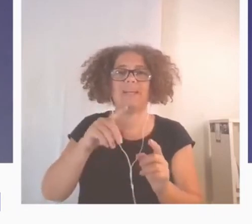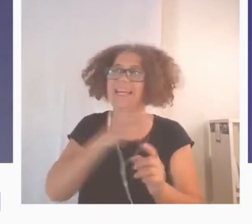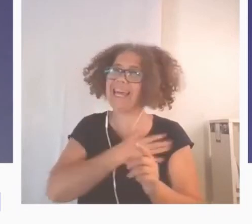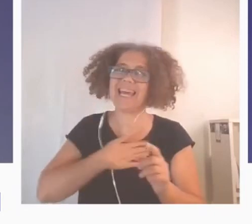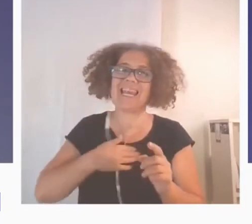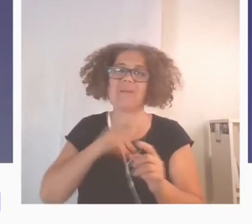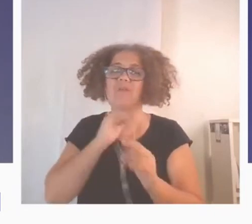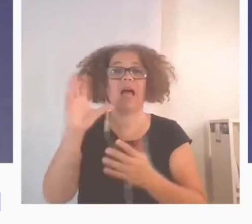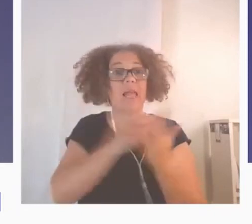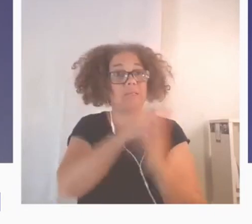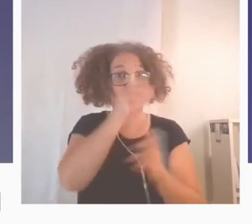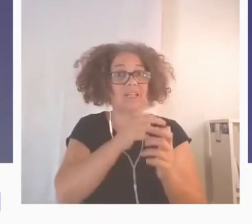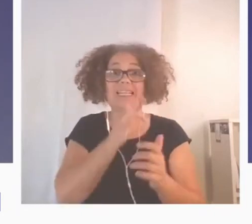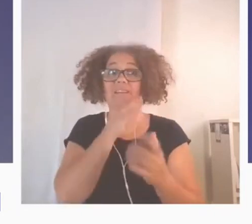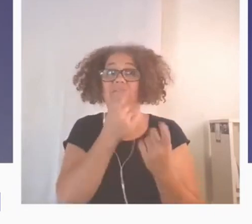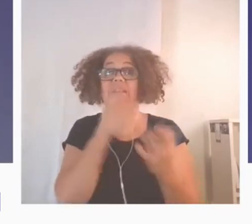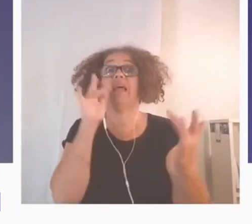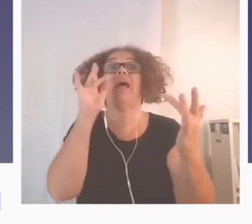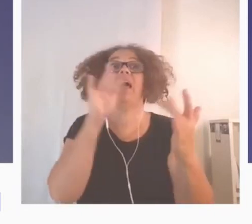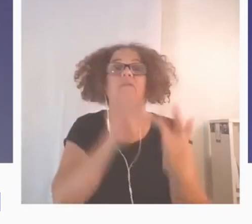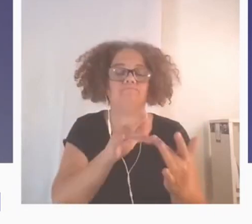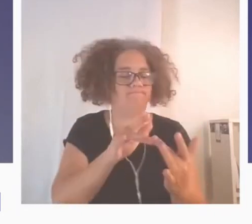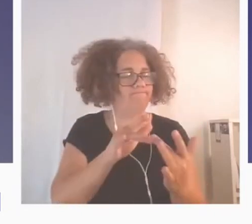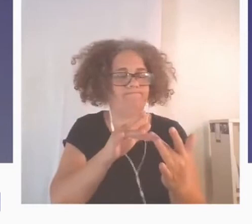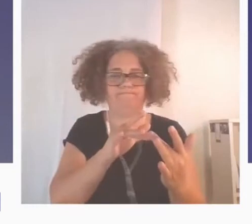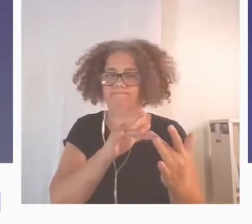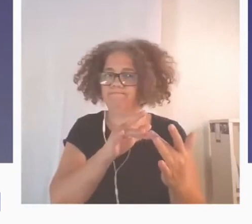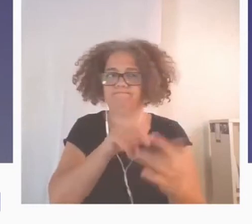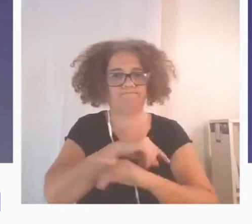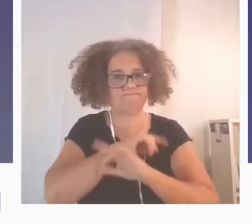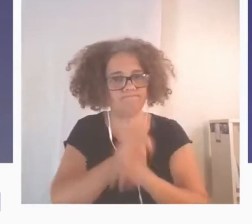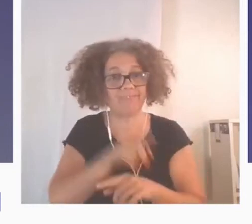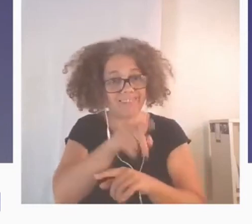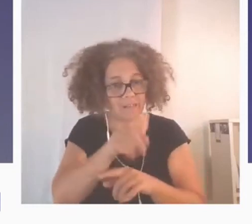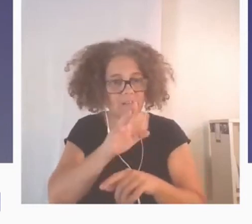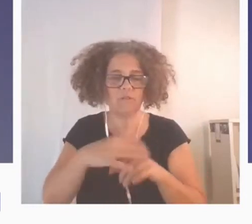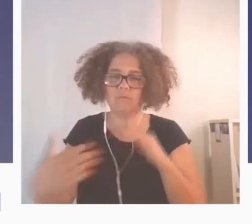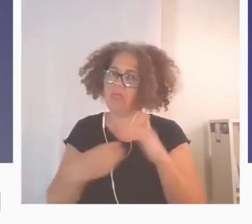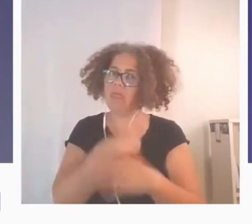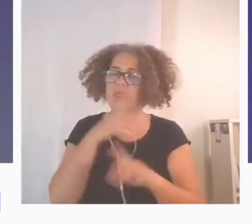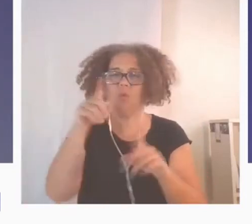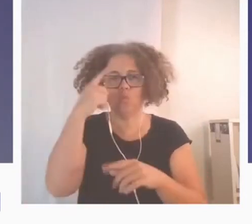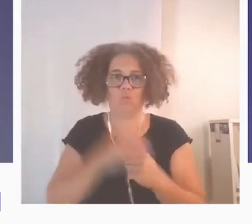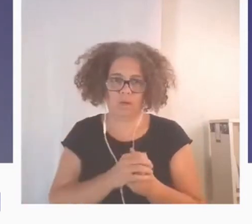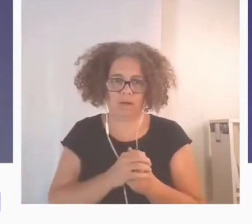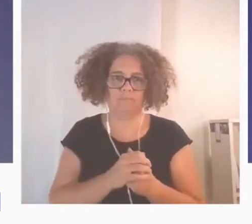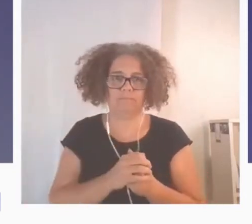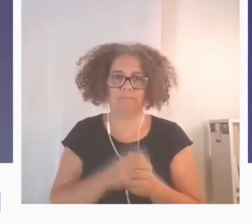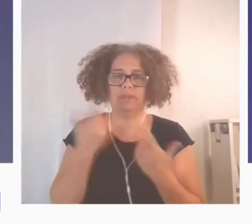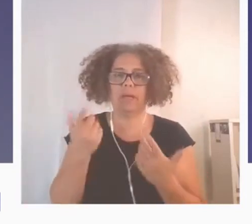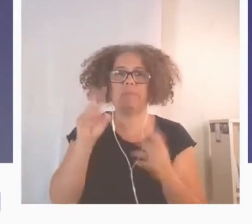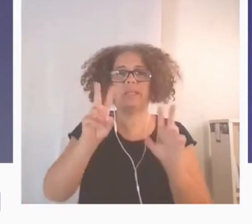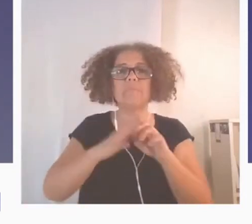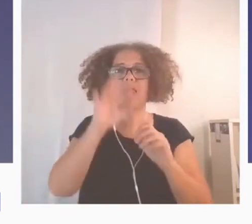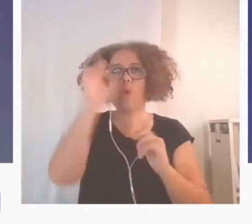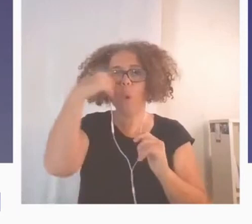personas a las que no llegamos. Es decir, hacer accesible la cultura y, por ejemplo, la receta de cultura